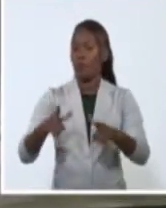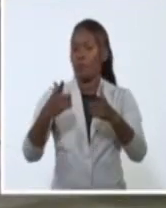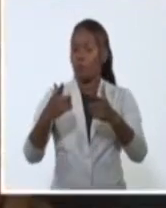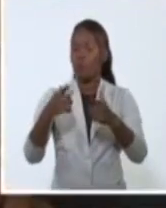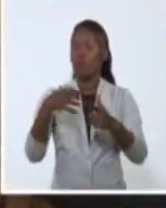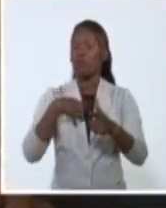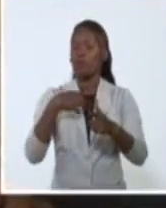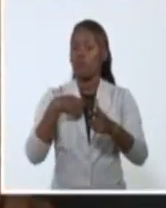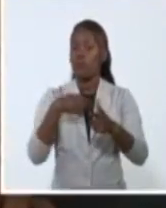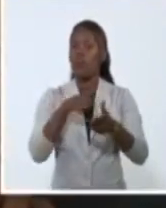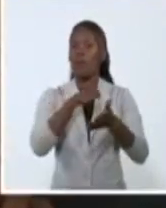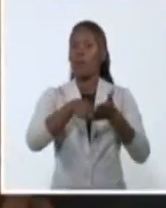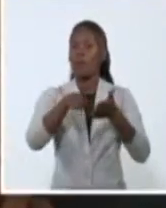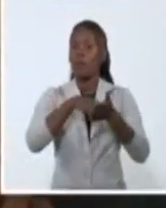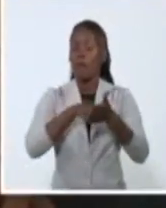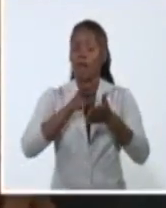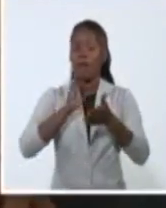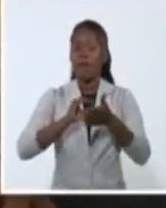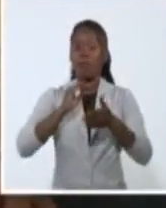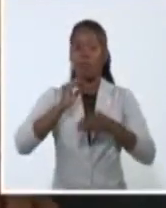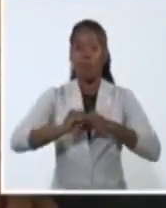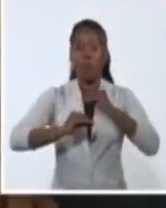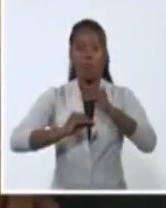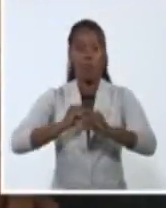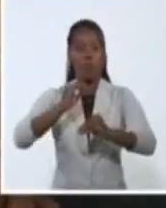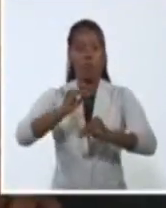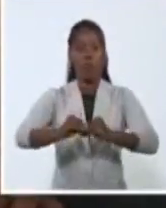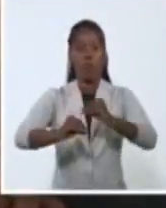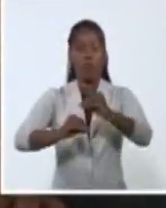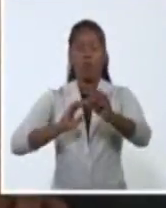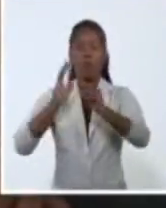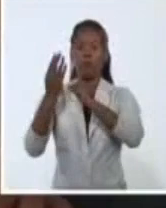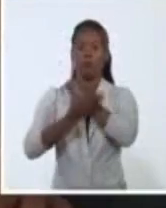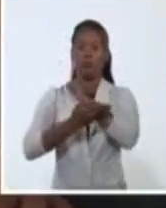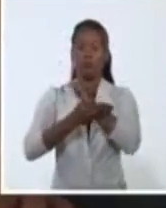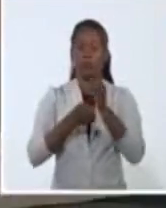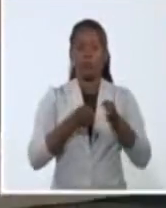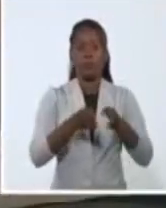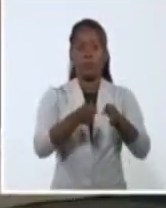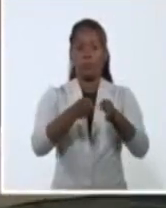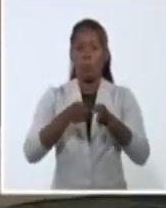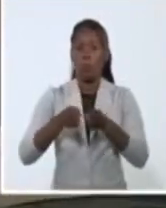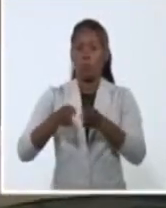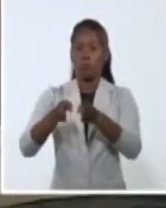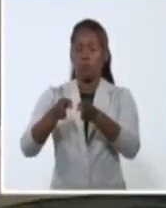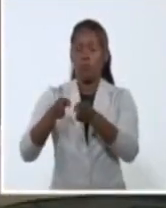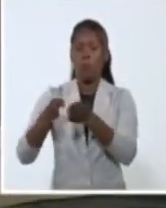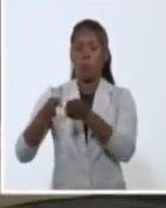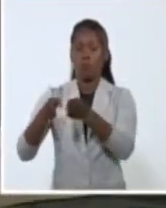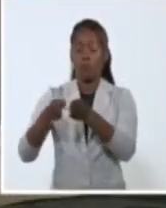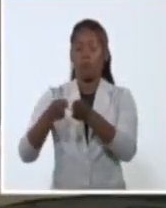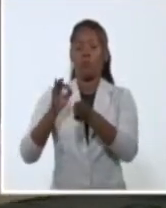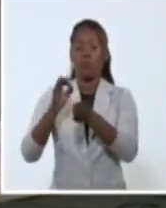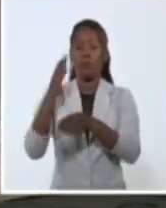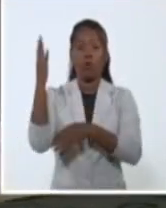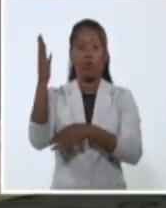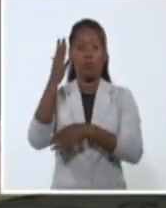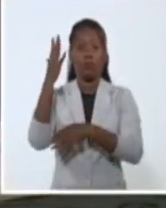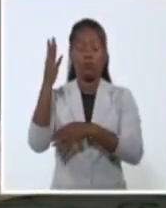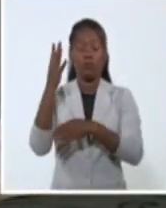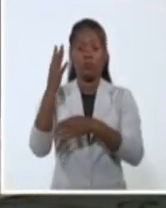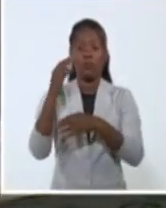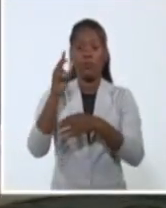de siembra de caña, en sus dos etapas. La siembra de primavera, la siembra de